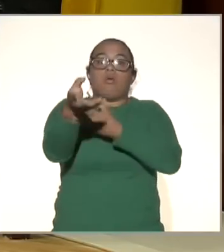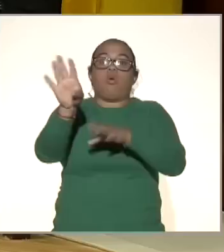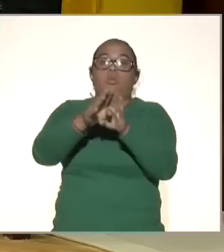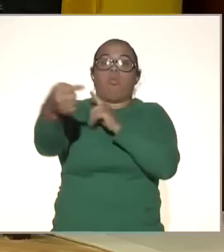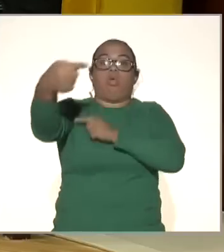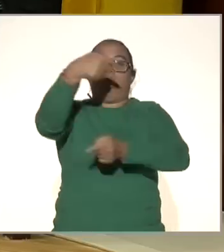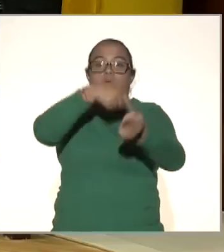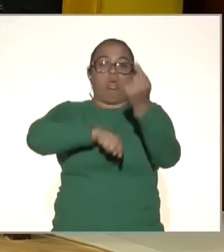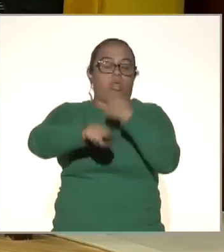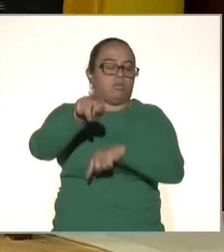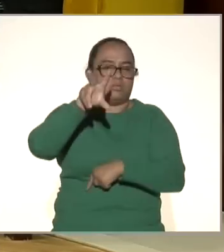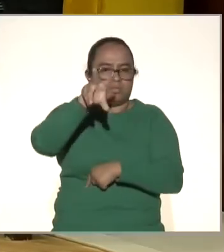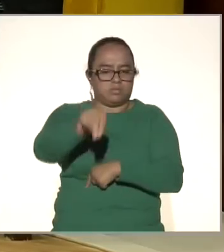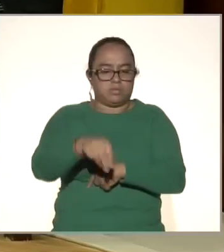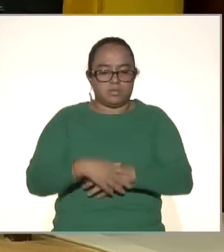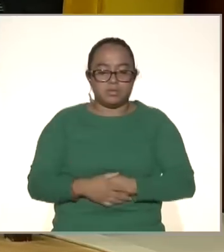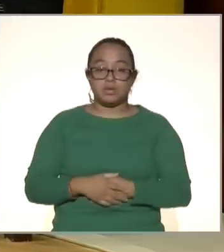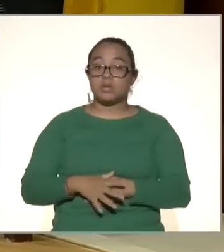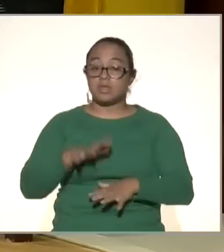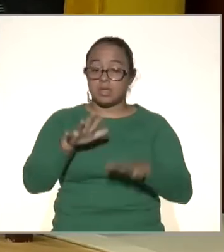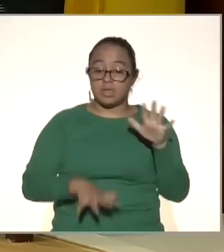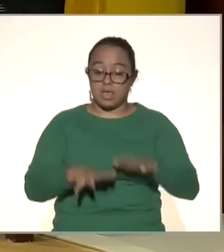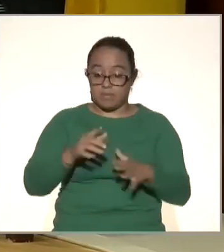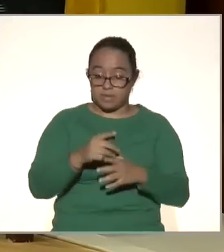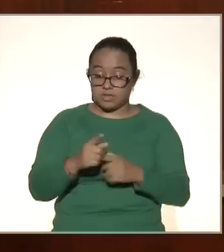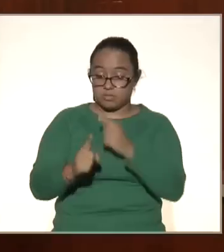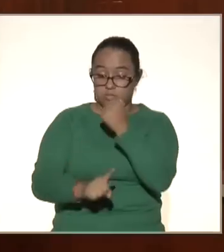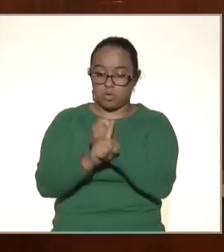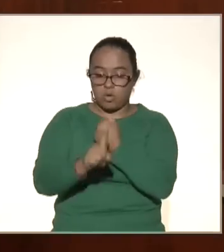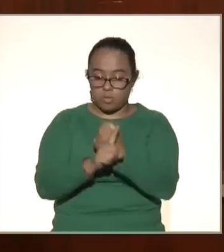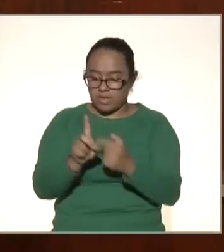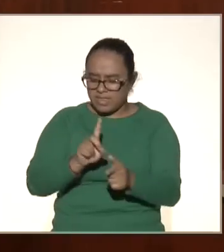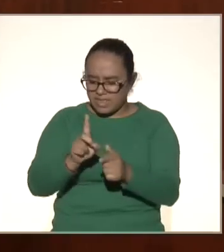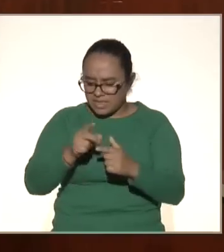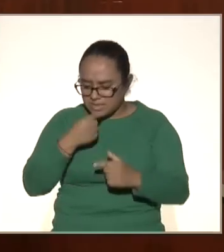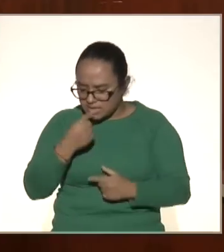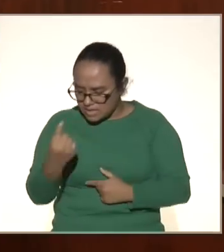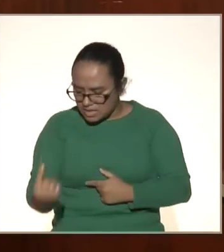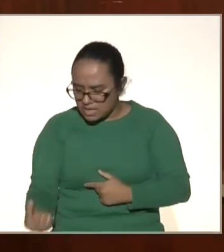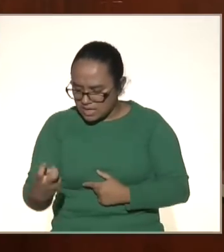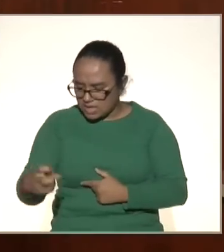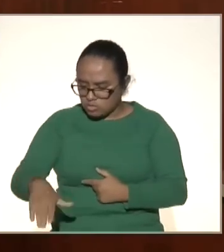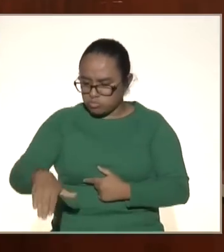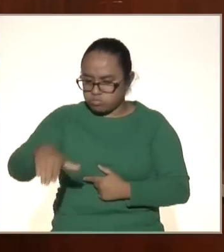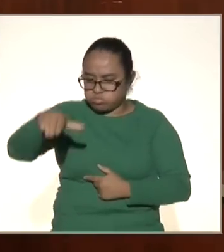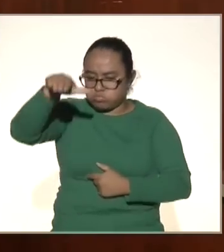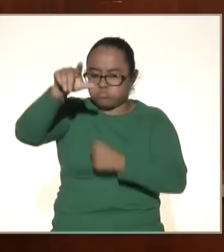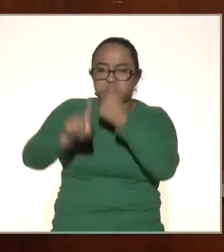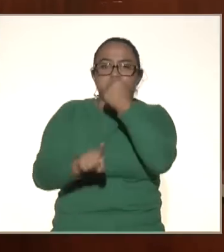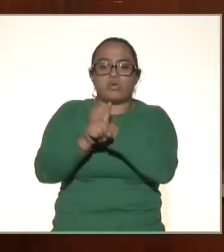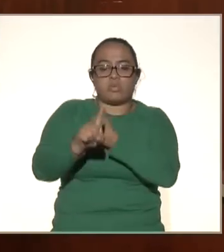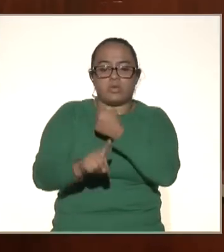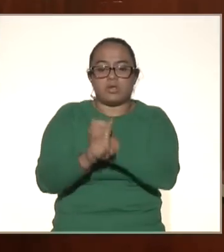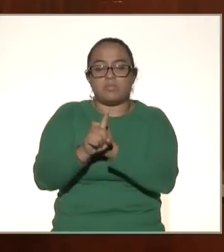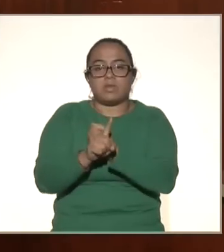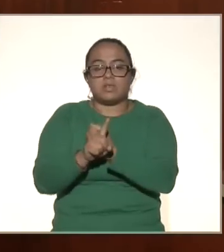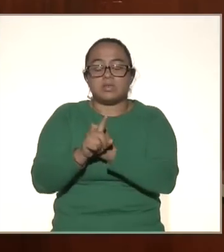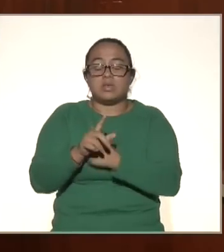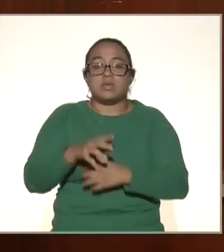muchos conflictos que no arrastras desde chiquita. Sí. Exacto. Hay muchos conflictos que no se tienen